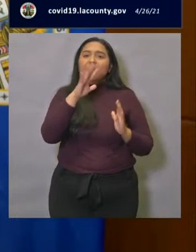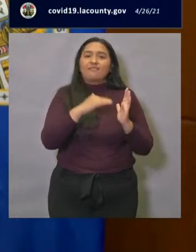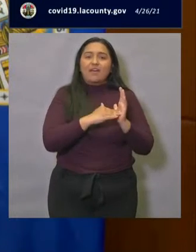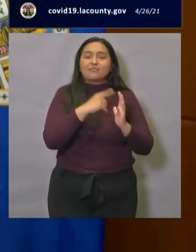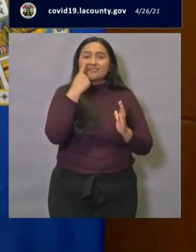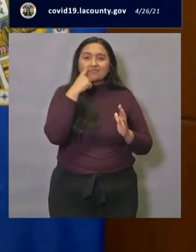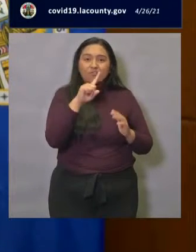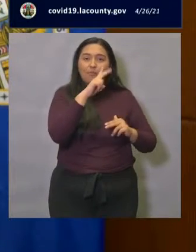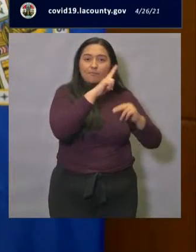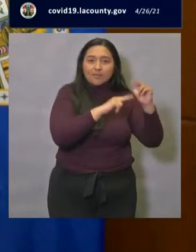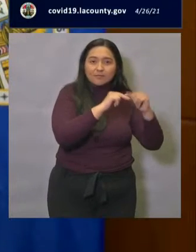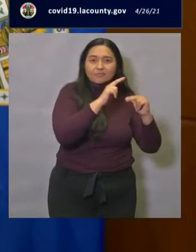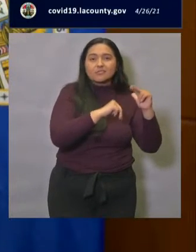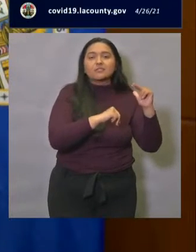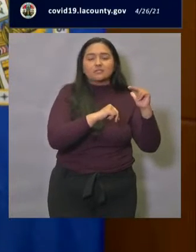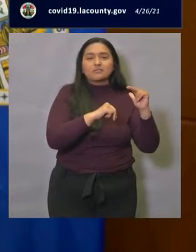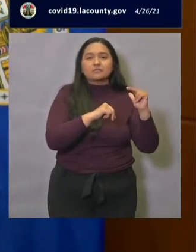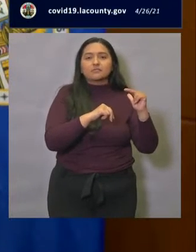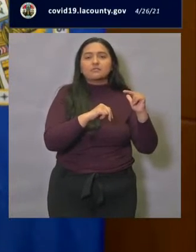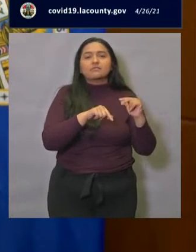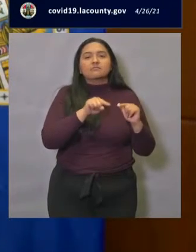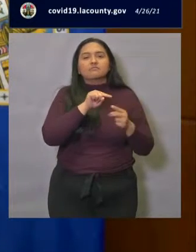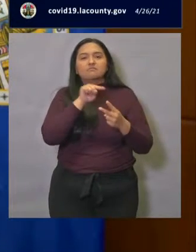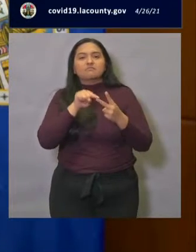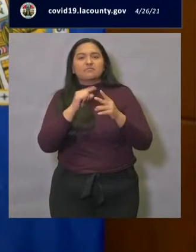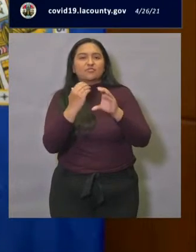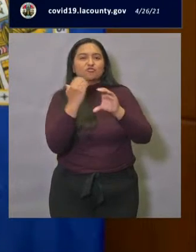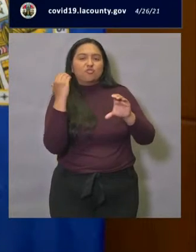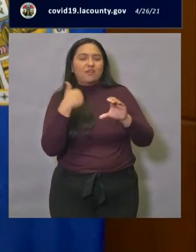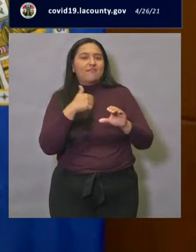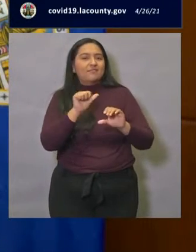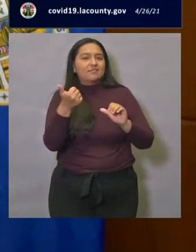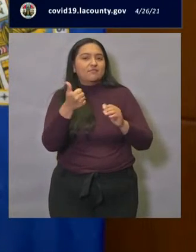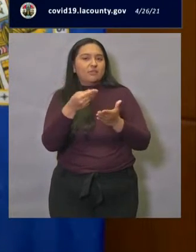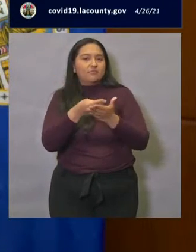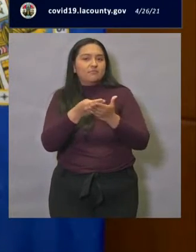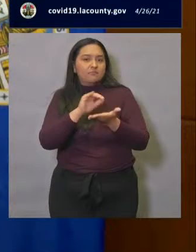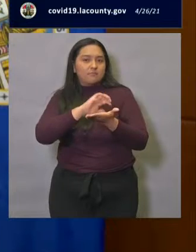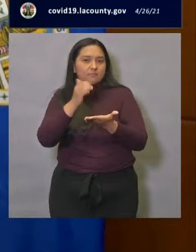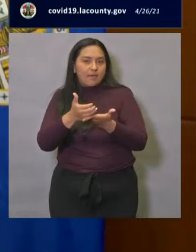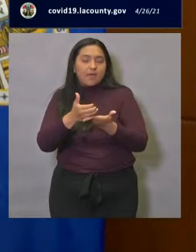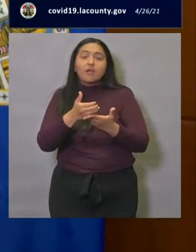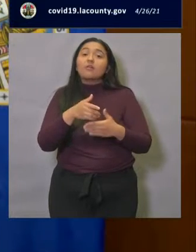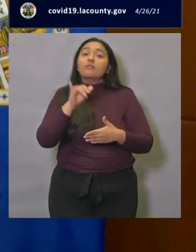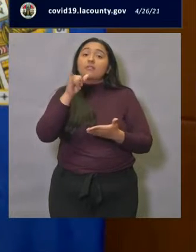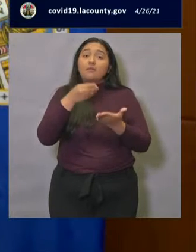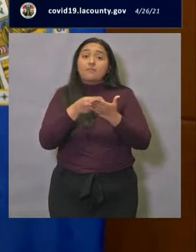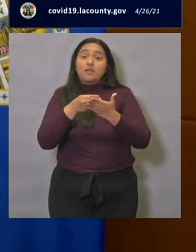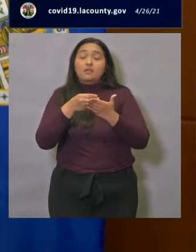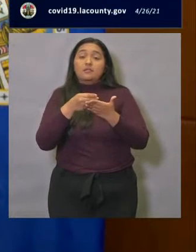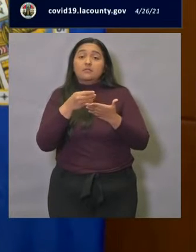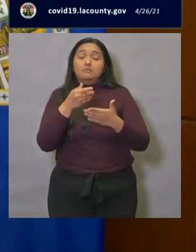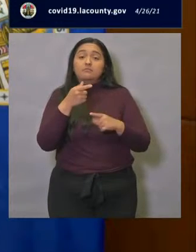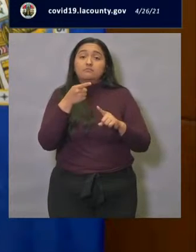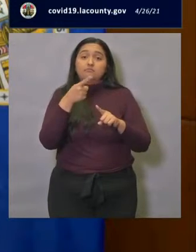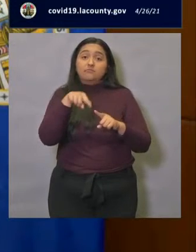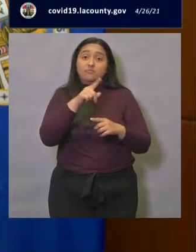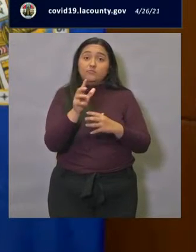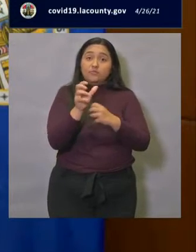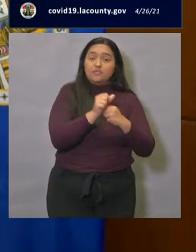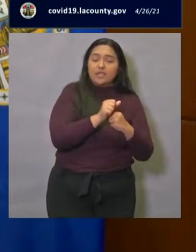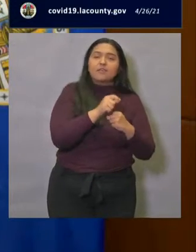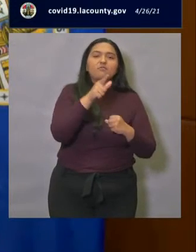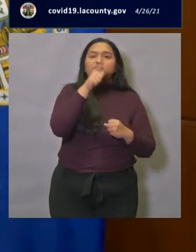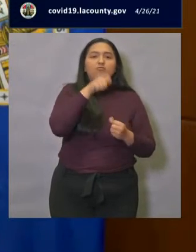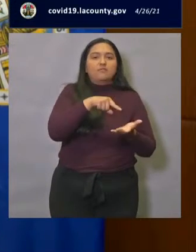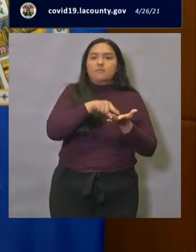físicos. No están obligados a pagar los fondos de vuelta, con solo que los fondos se utilicen